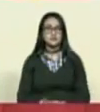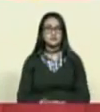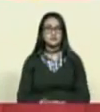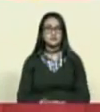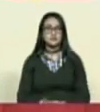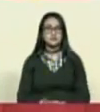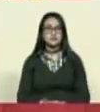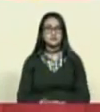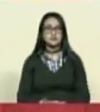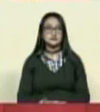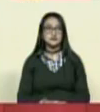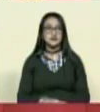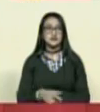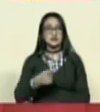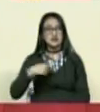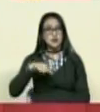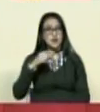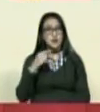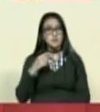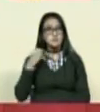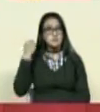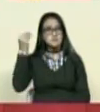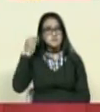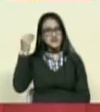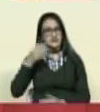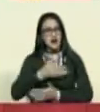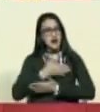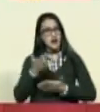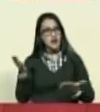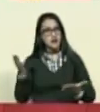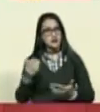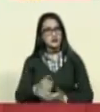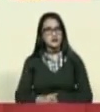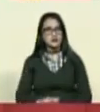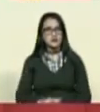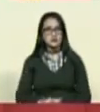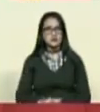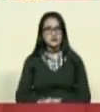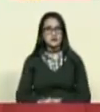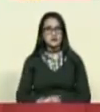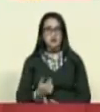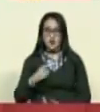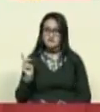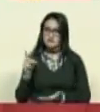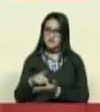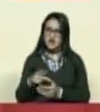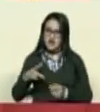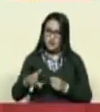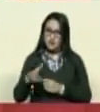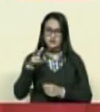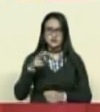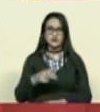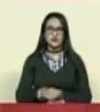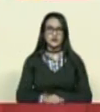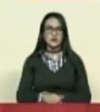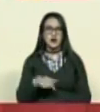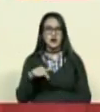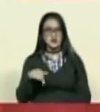necesitamos pensar en grande. Por eso quise venir a esta inauguración, en esta montaña de Fuerte